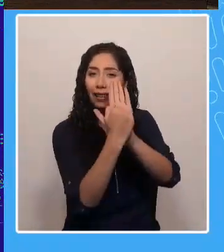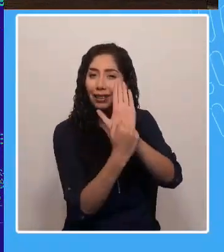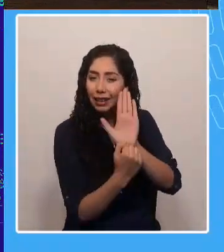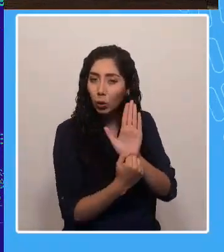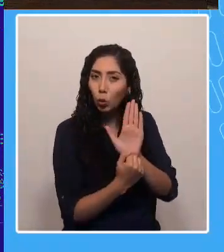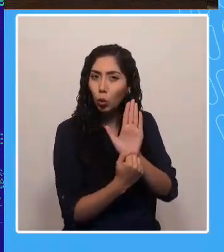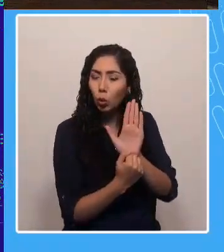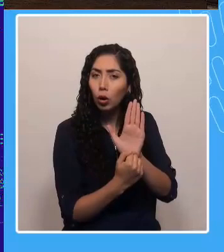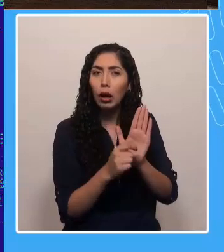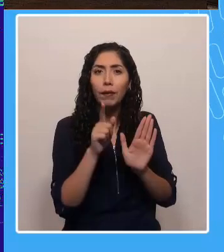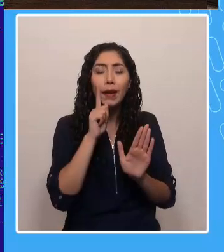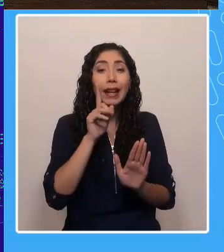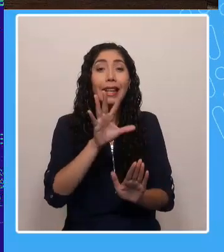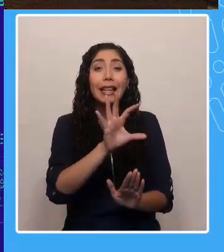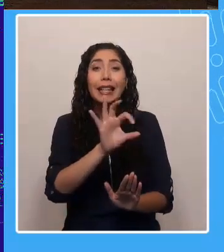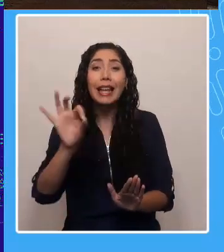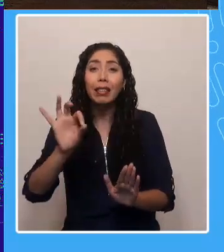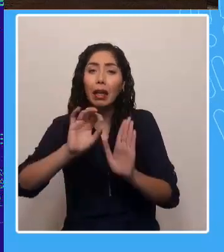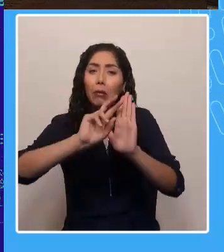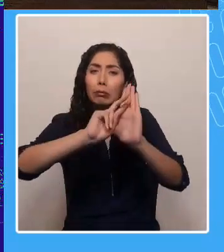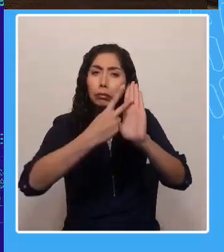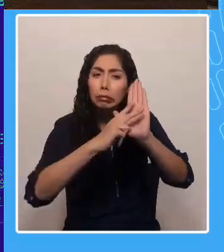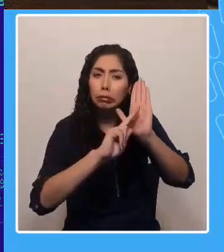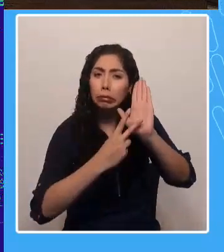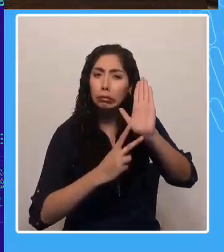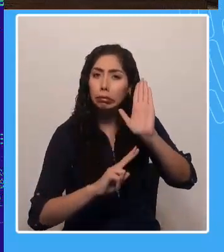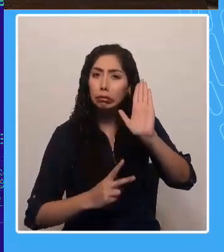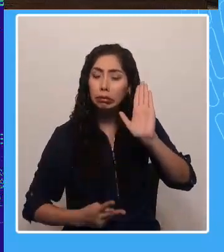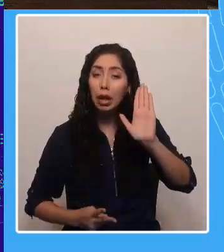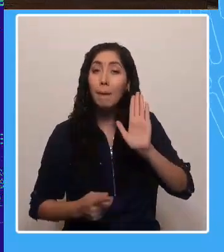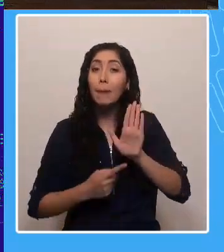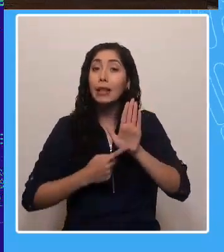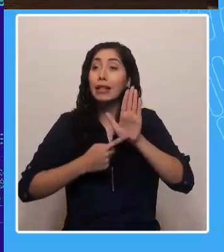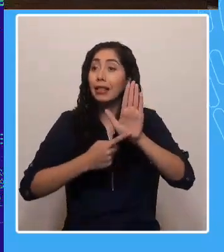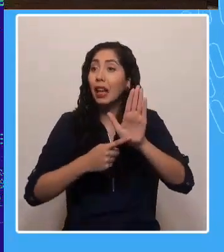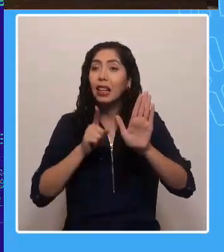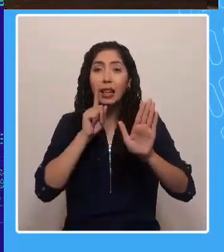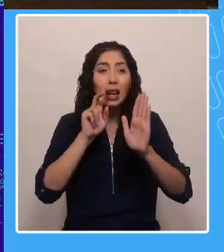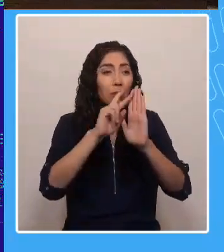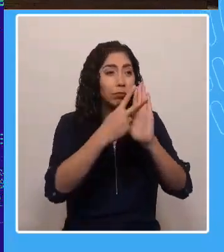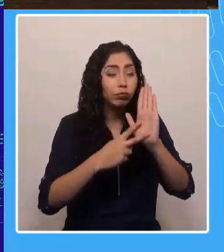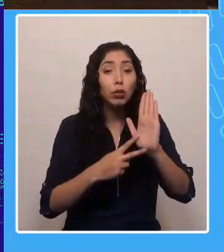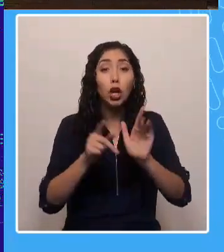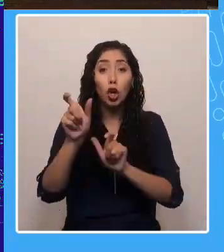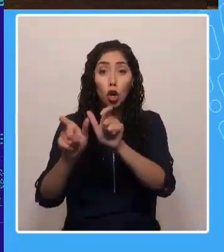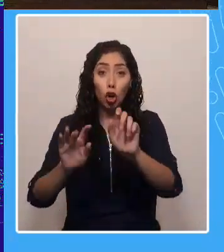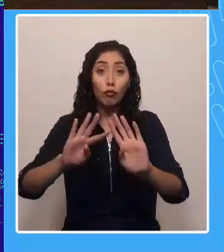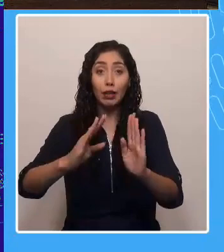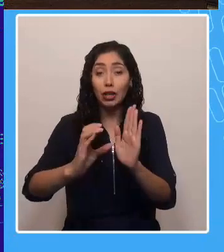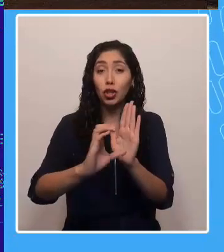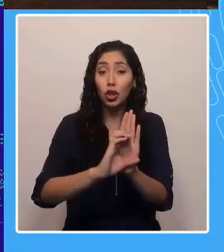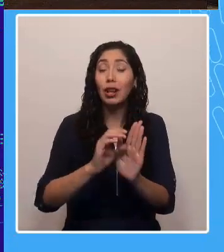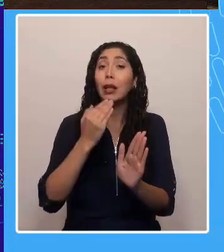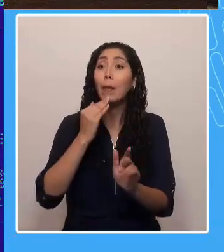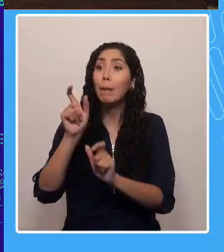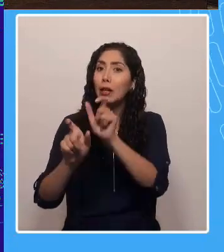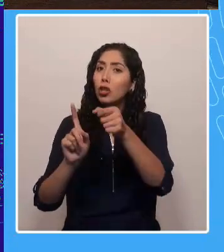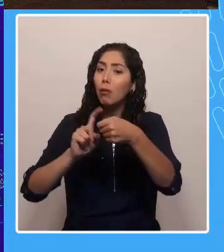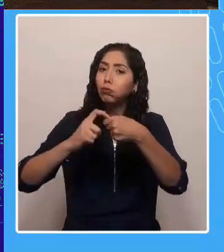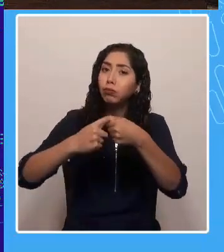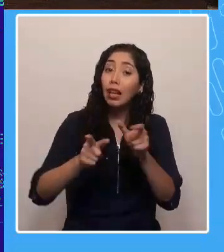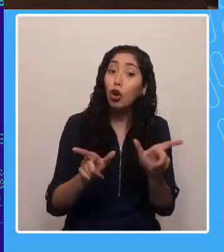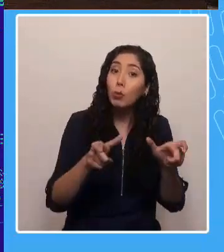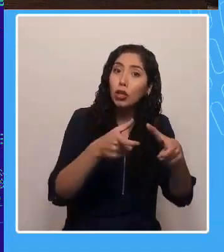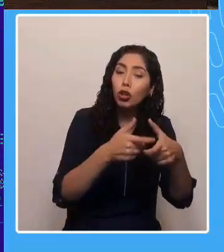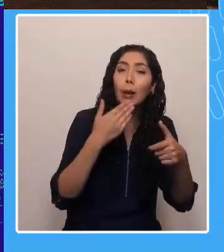a 500 indicaciones, presentadas por convencionales, miembros de nuestra comisión como fuera de ella,